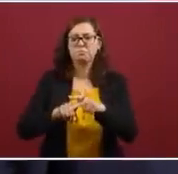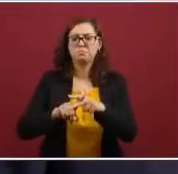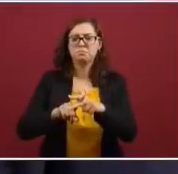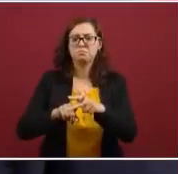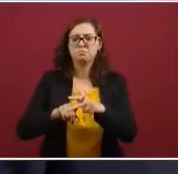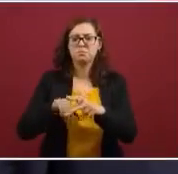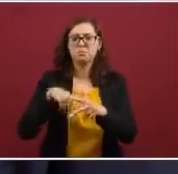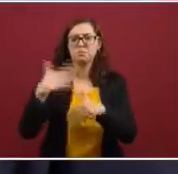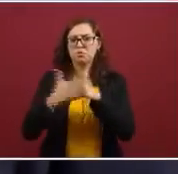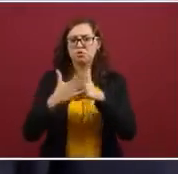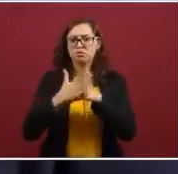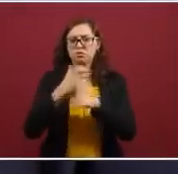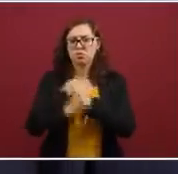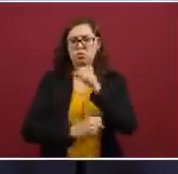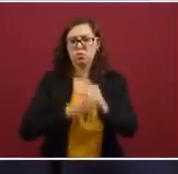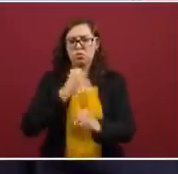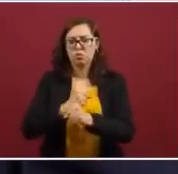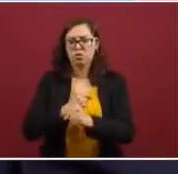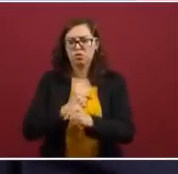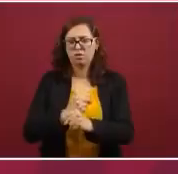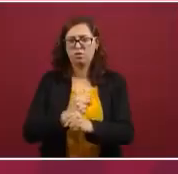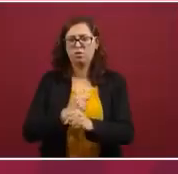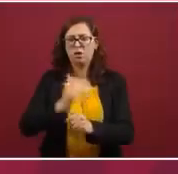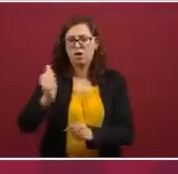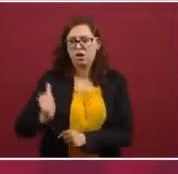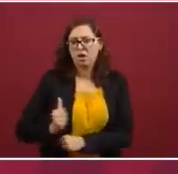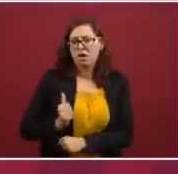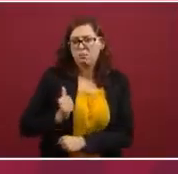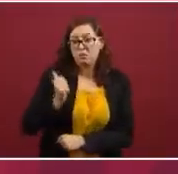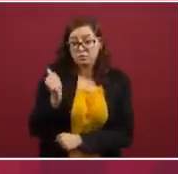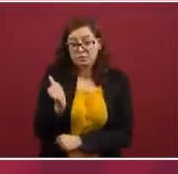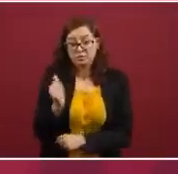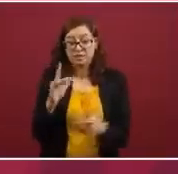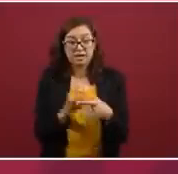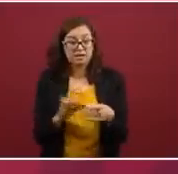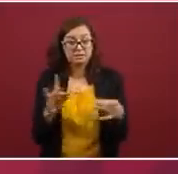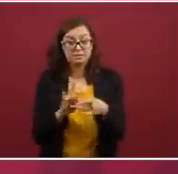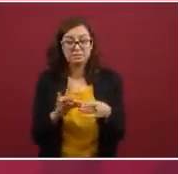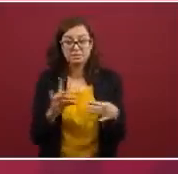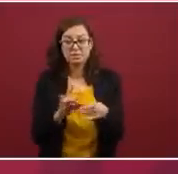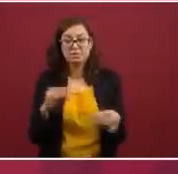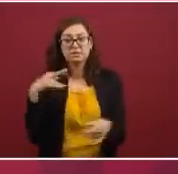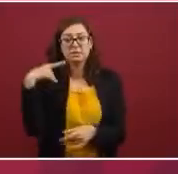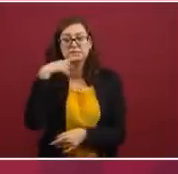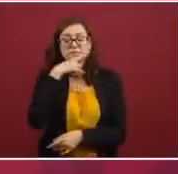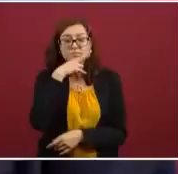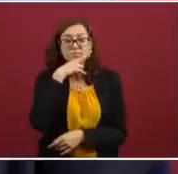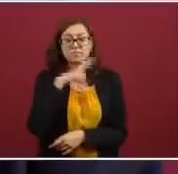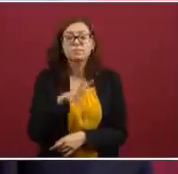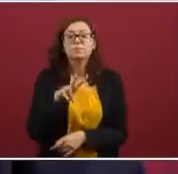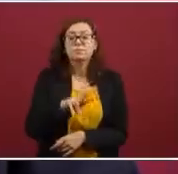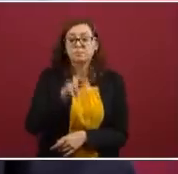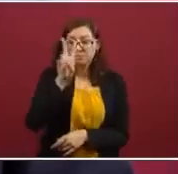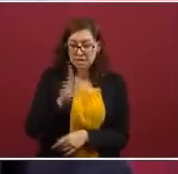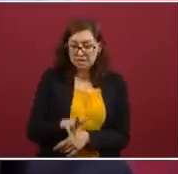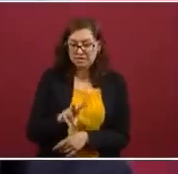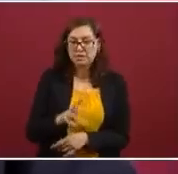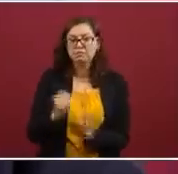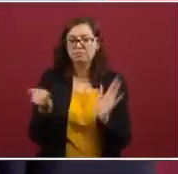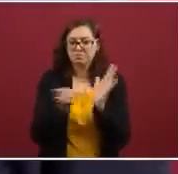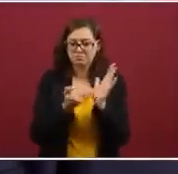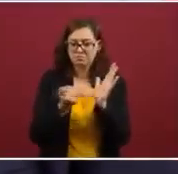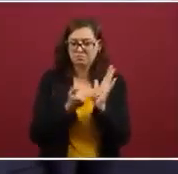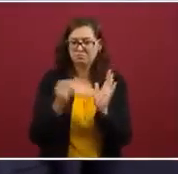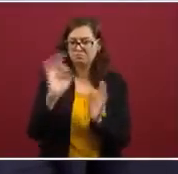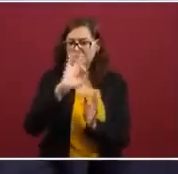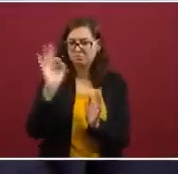el próximo año. Aquí nada más aprovechar un segundo para comentar que si bien es cierto que va a haber una reducción en